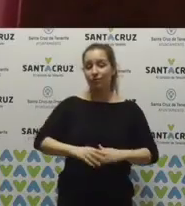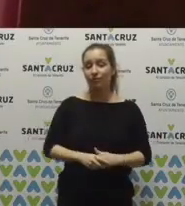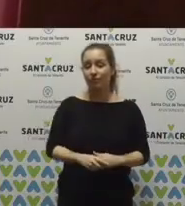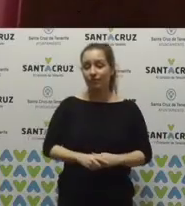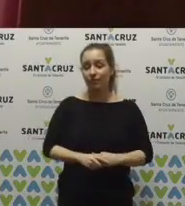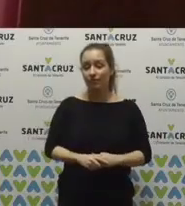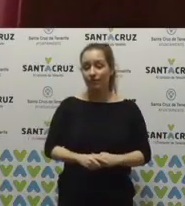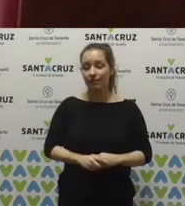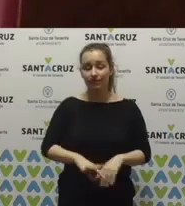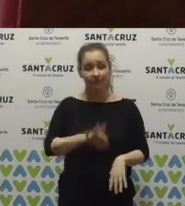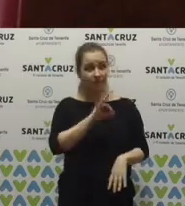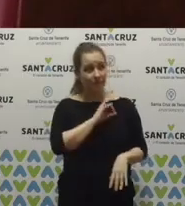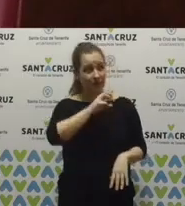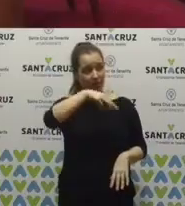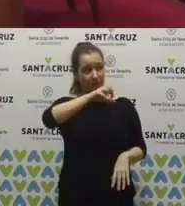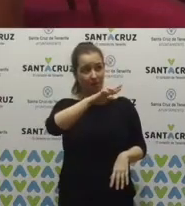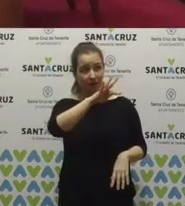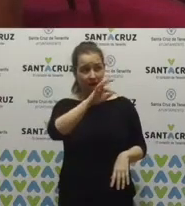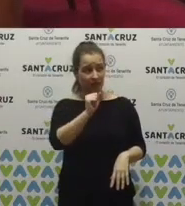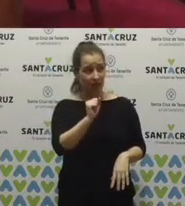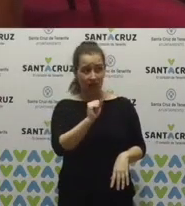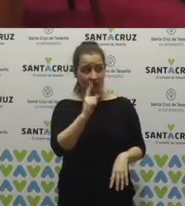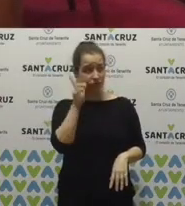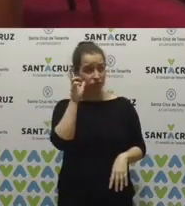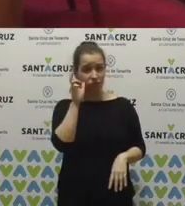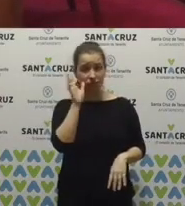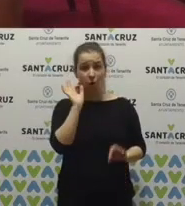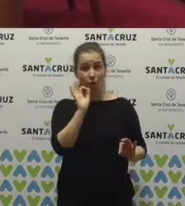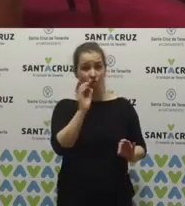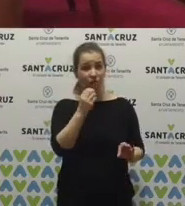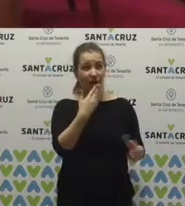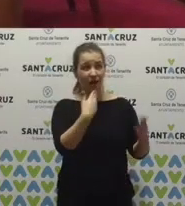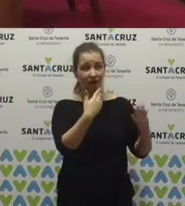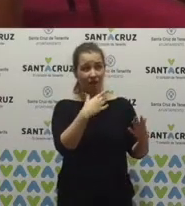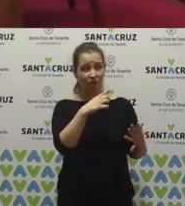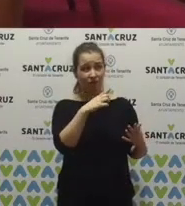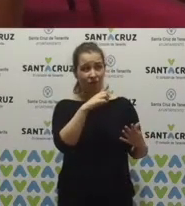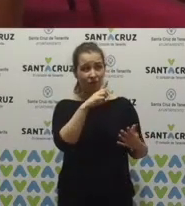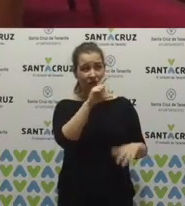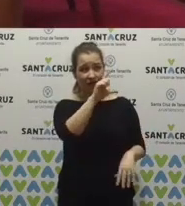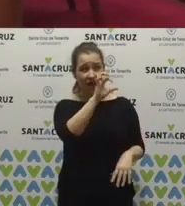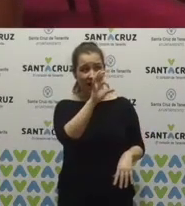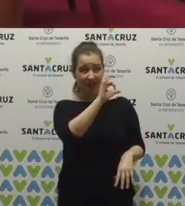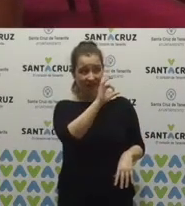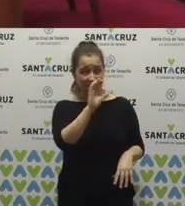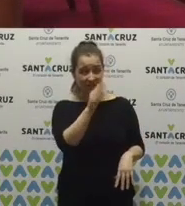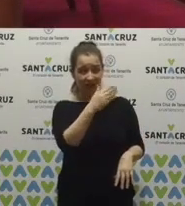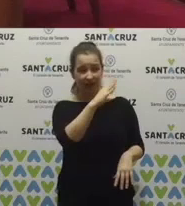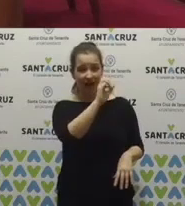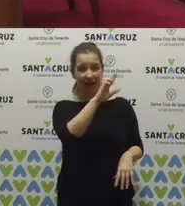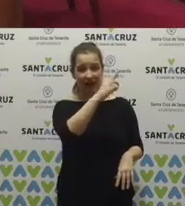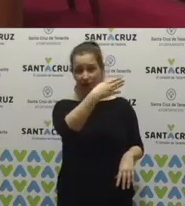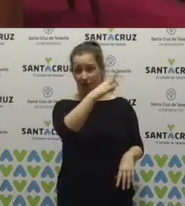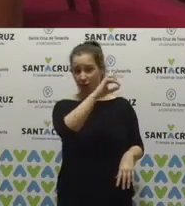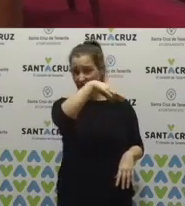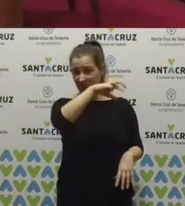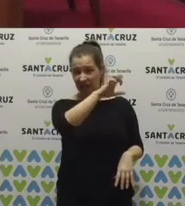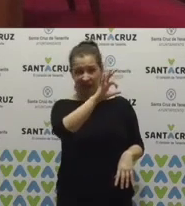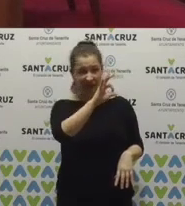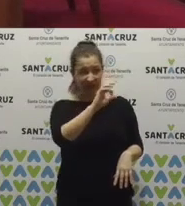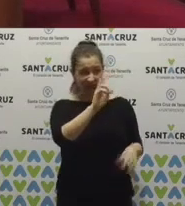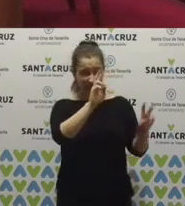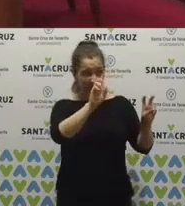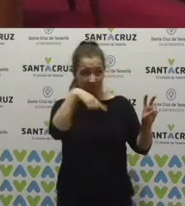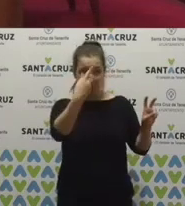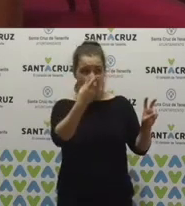doña marta no la escuchamos justo después de las carboneras y han estado por si quieres retomar la intervención del secretario